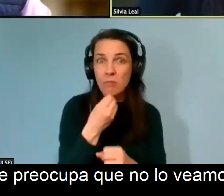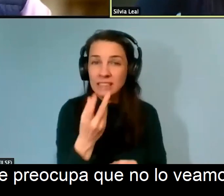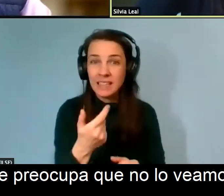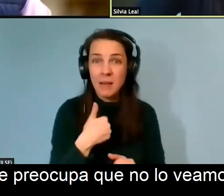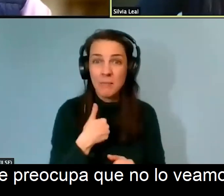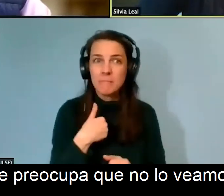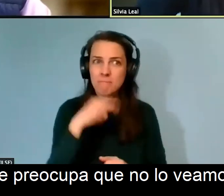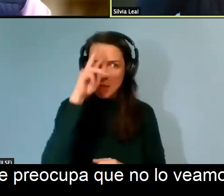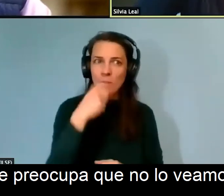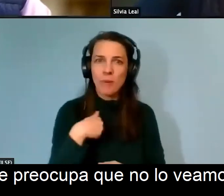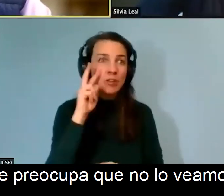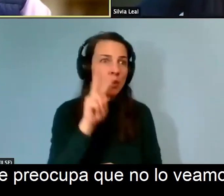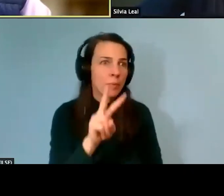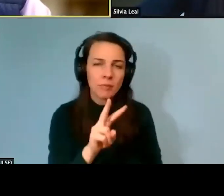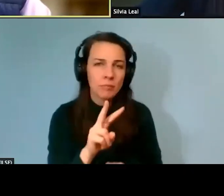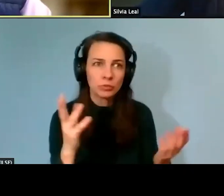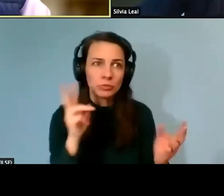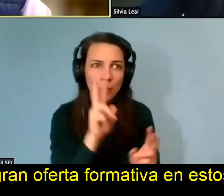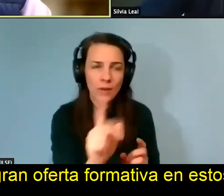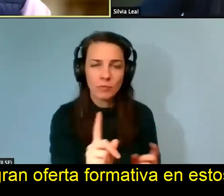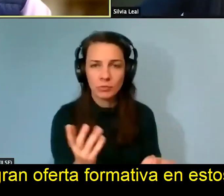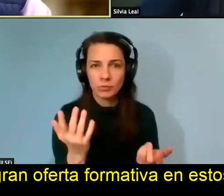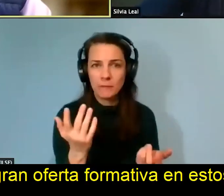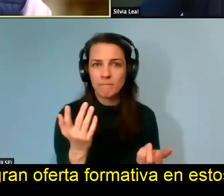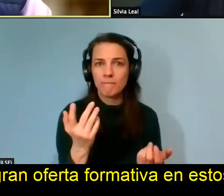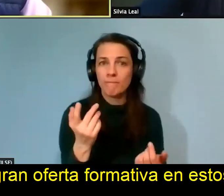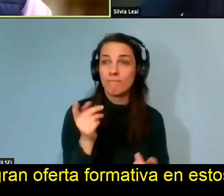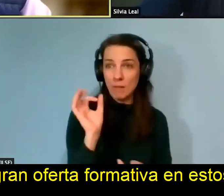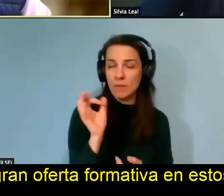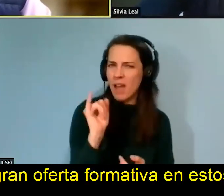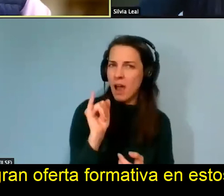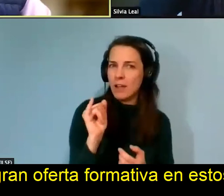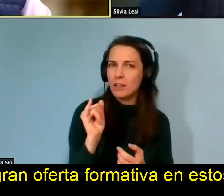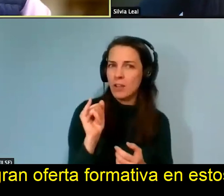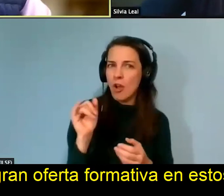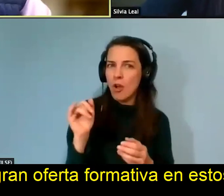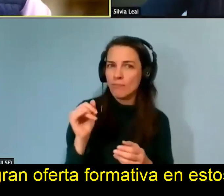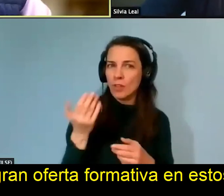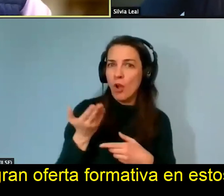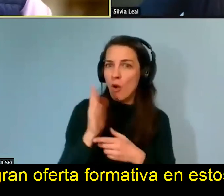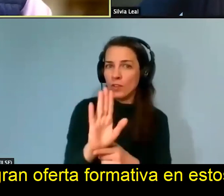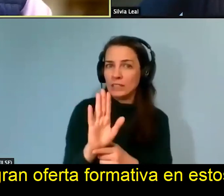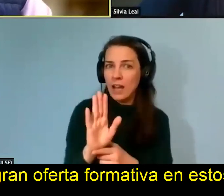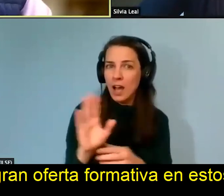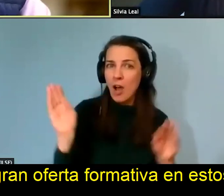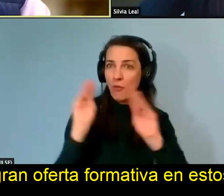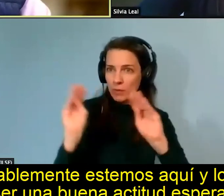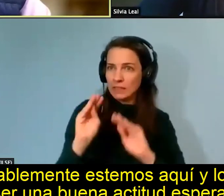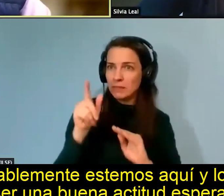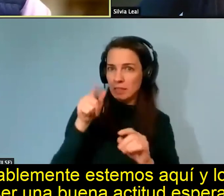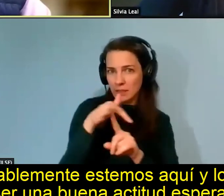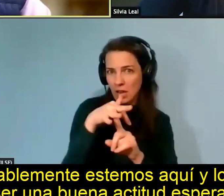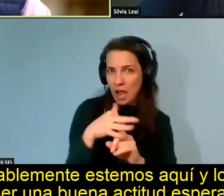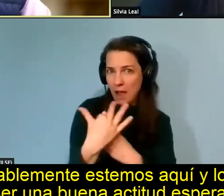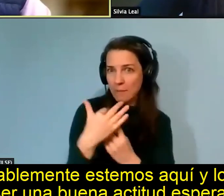lo veamos y que otros Porque sí que lo vean. hay una gran oferta formativa en estos ámbitos y sí es cierto, ¿no?